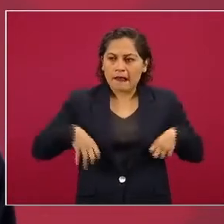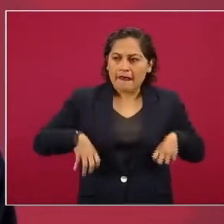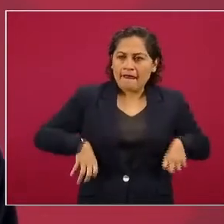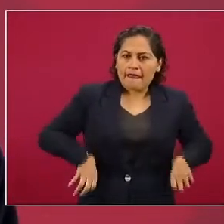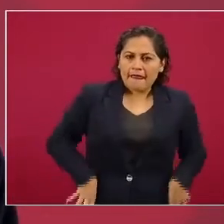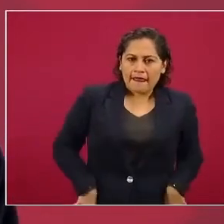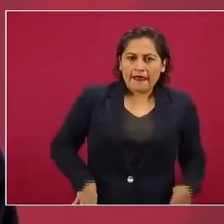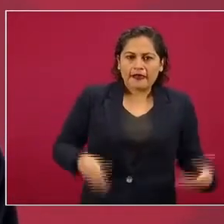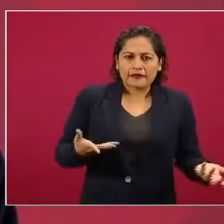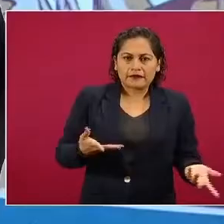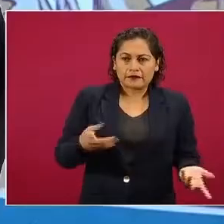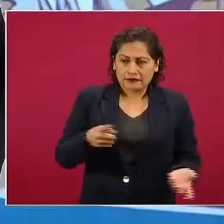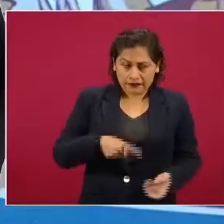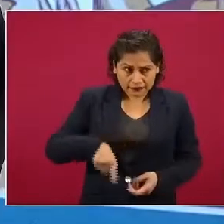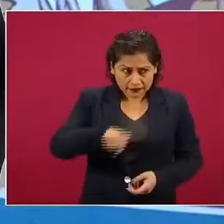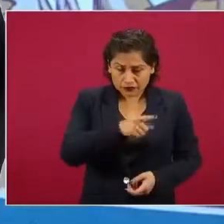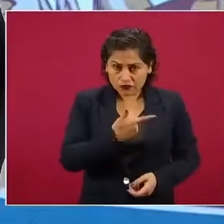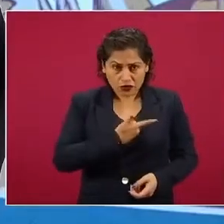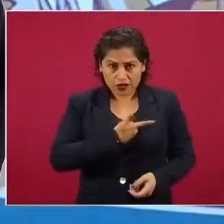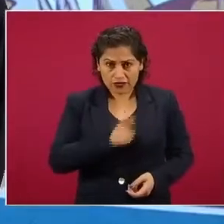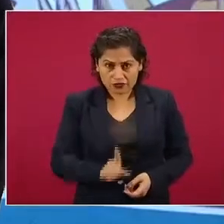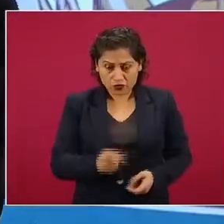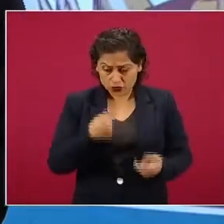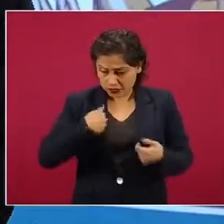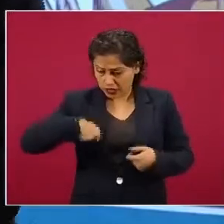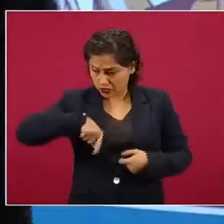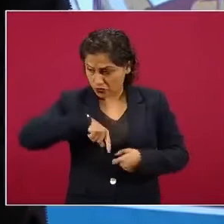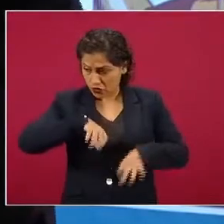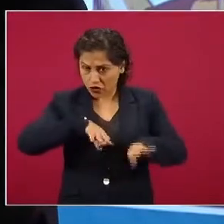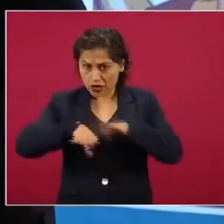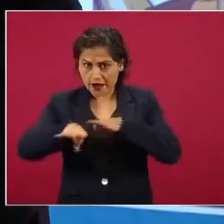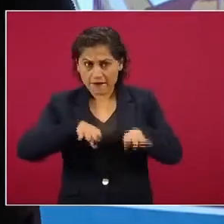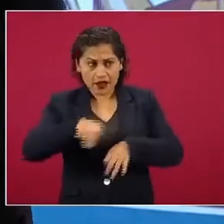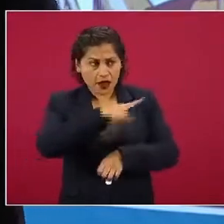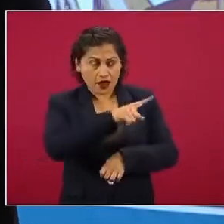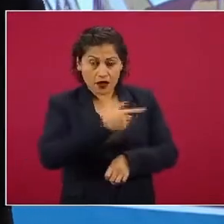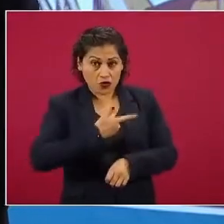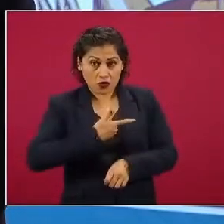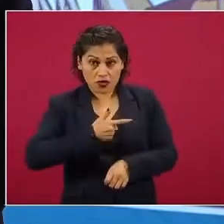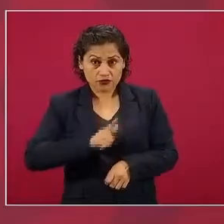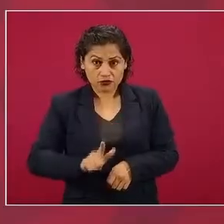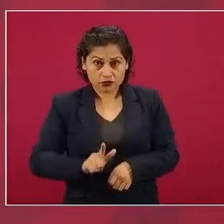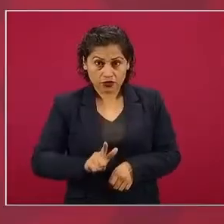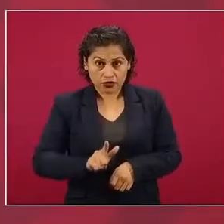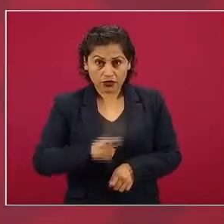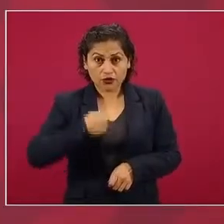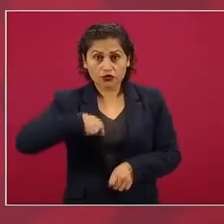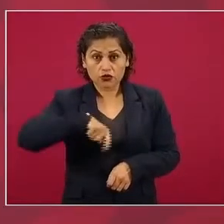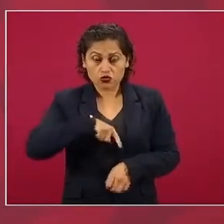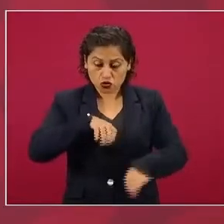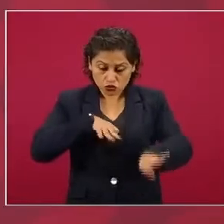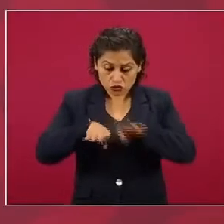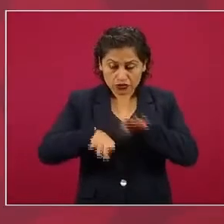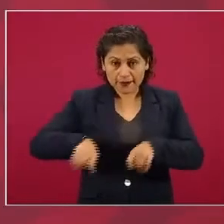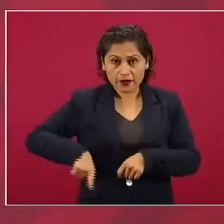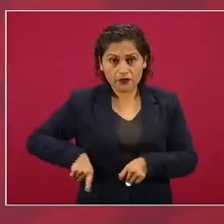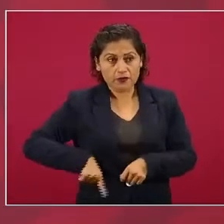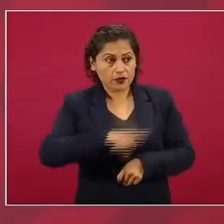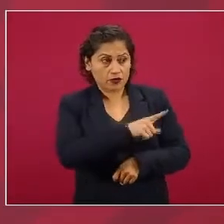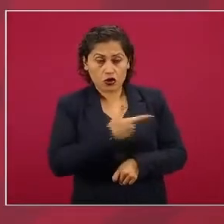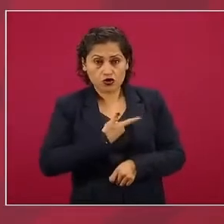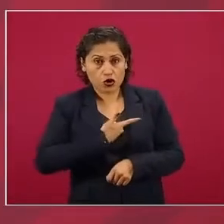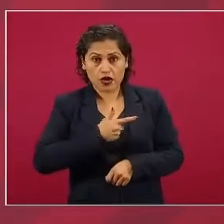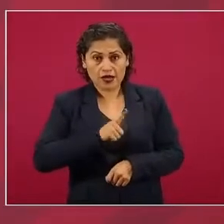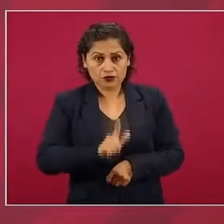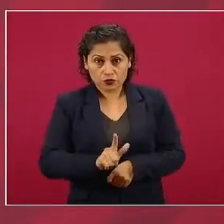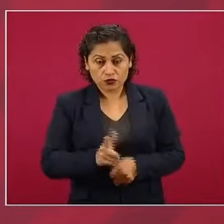lo que estamos haciendo, o no quieren vernos en el gobierno. Es como